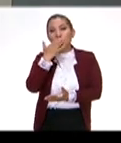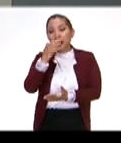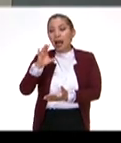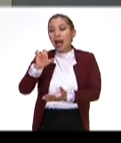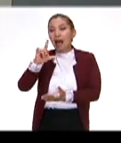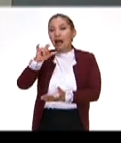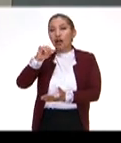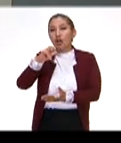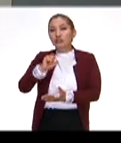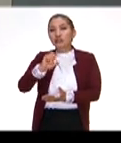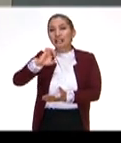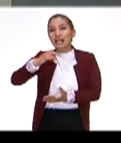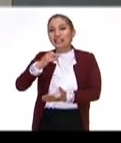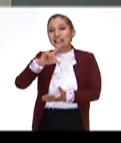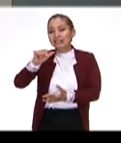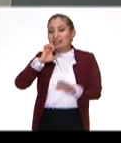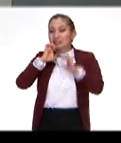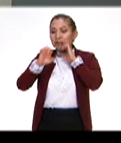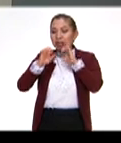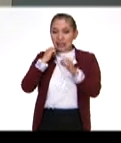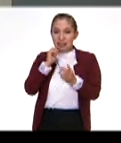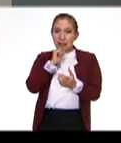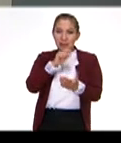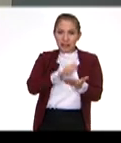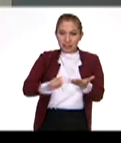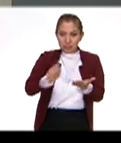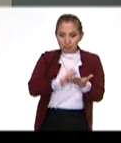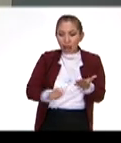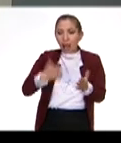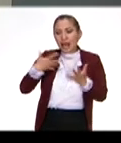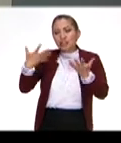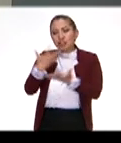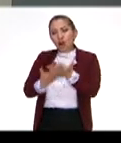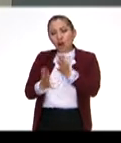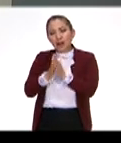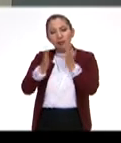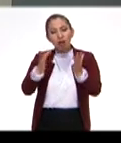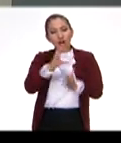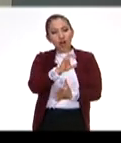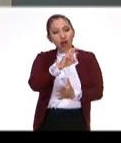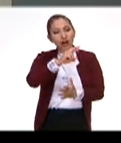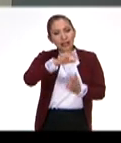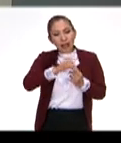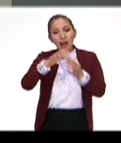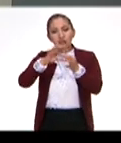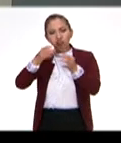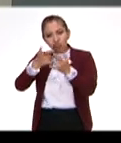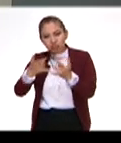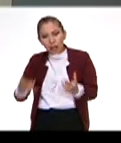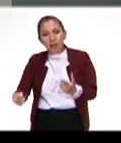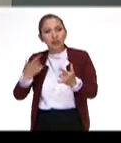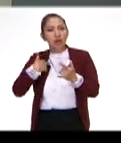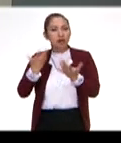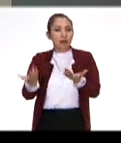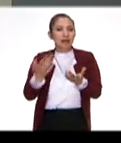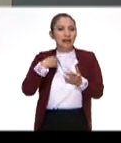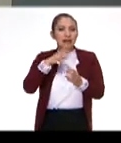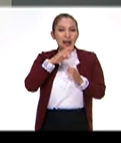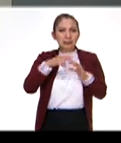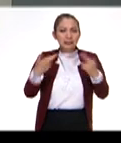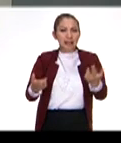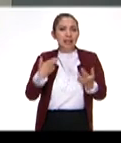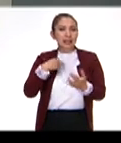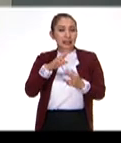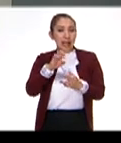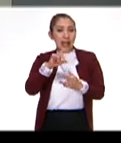Carlos Sánchez Coronado es periodista y escritor. Ha publicado libros de crónica, cuento, entrevista y relato. Trabaja